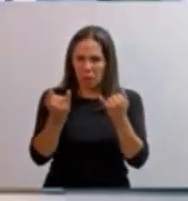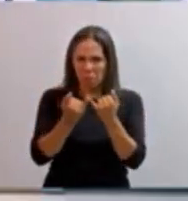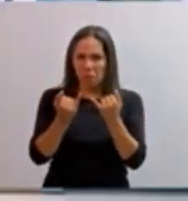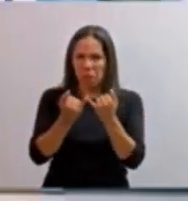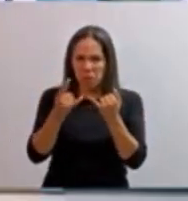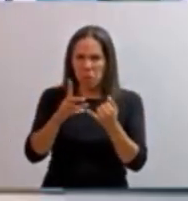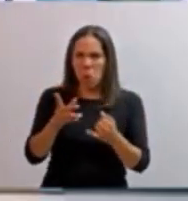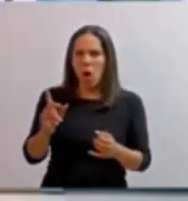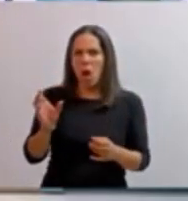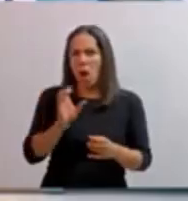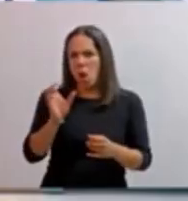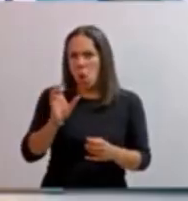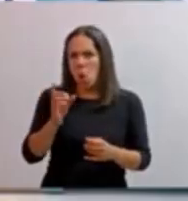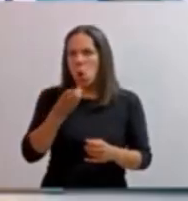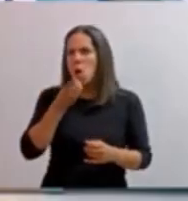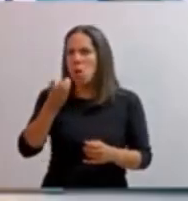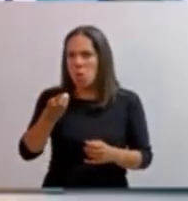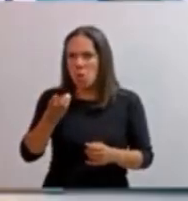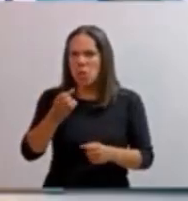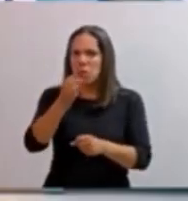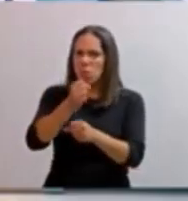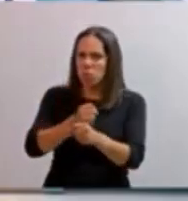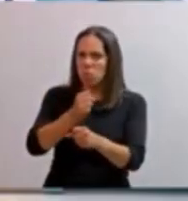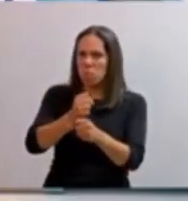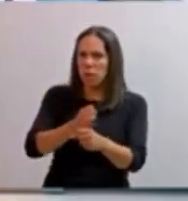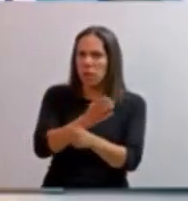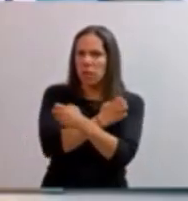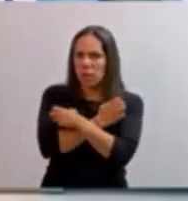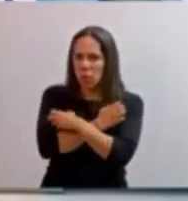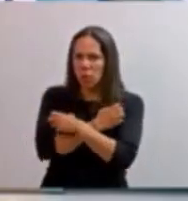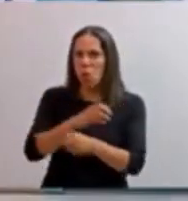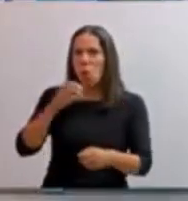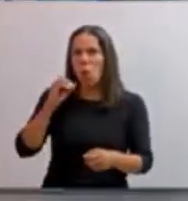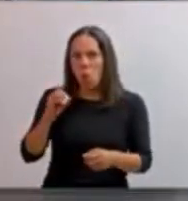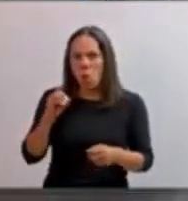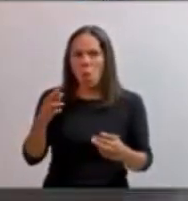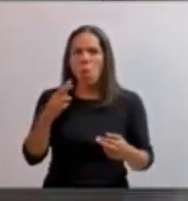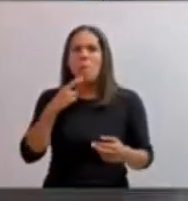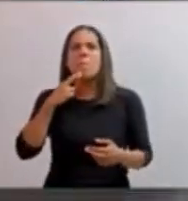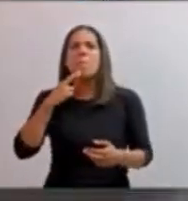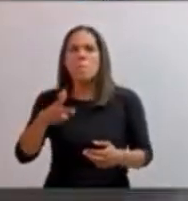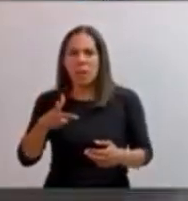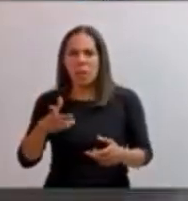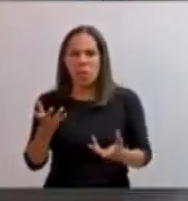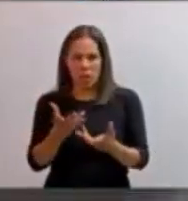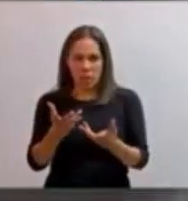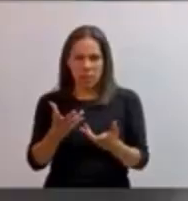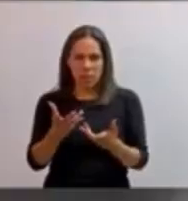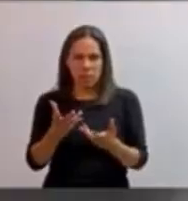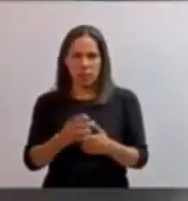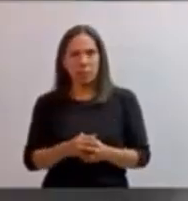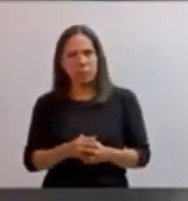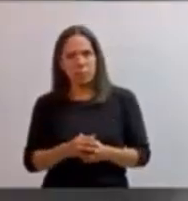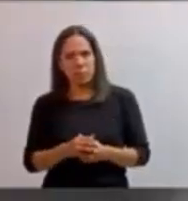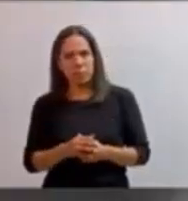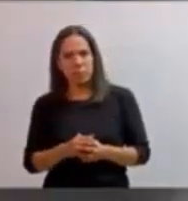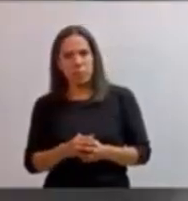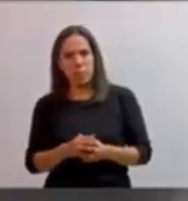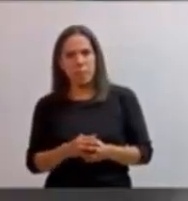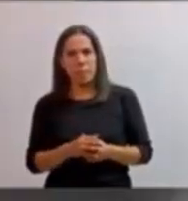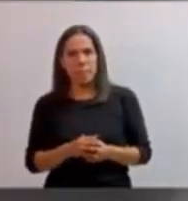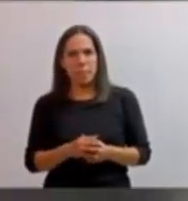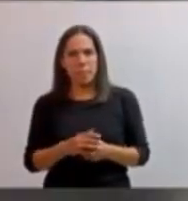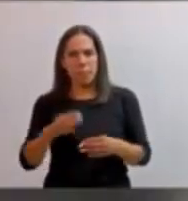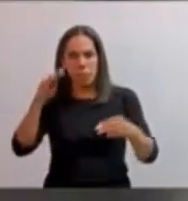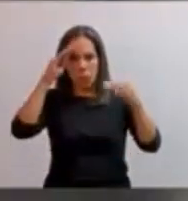práctica educativa? Nos referimos a lo mismo cuando hablamos de la mejora de los aprendizajes o